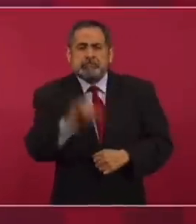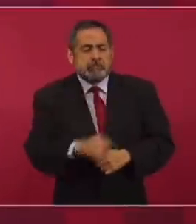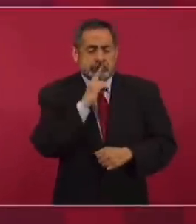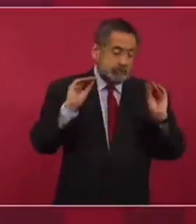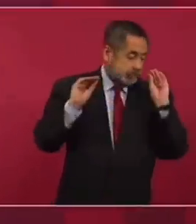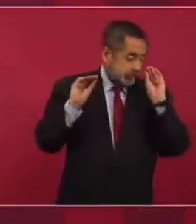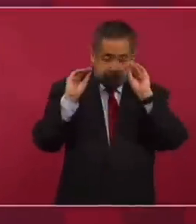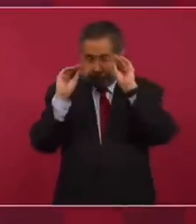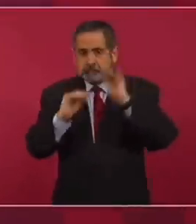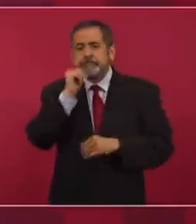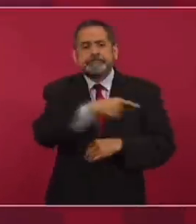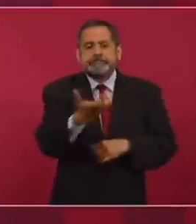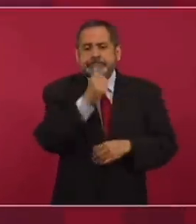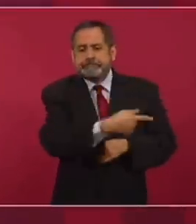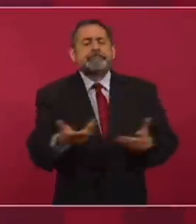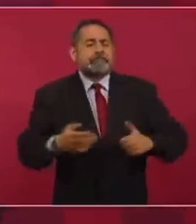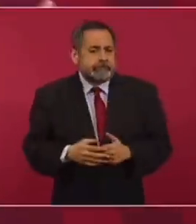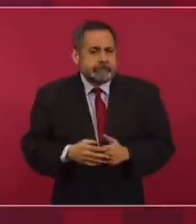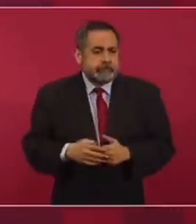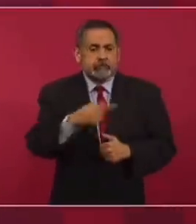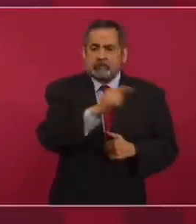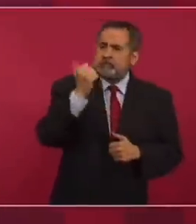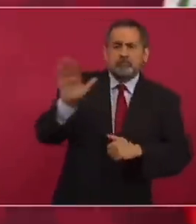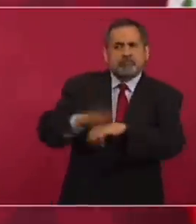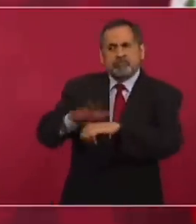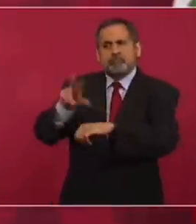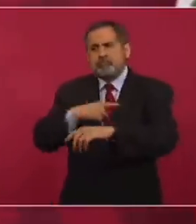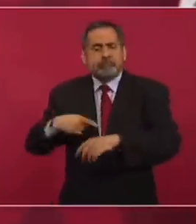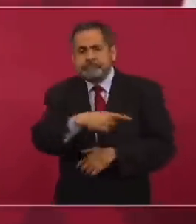Nada. ¿Cuándo dijeron algo?